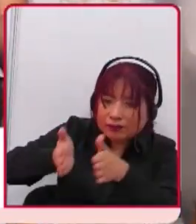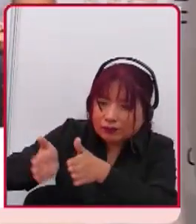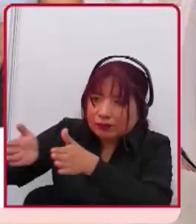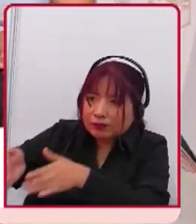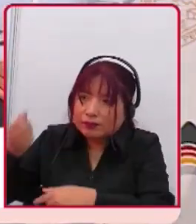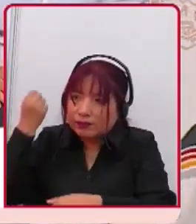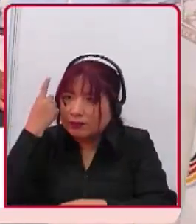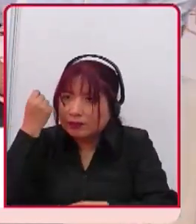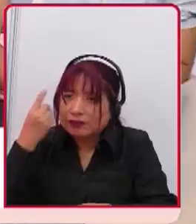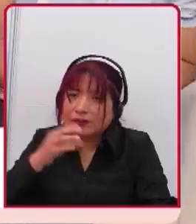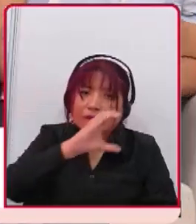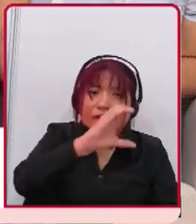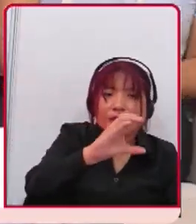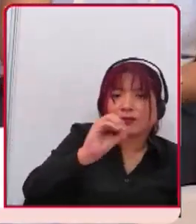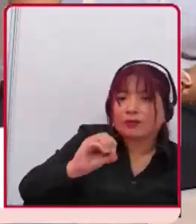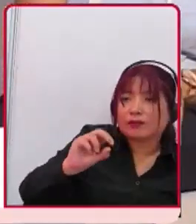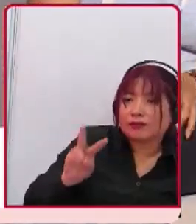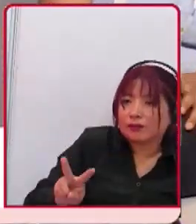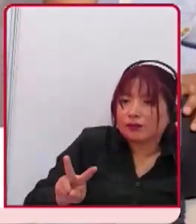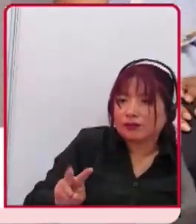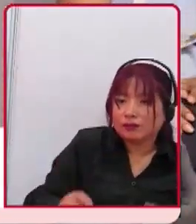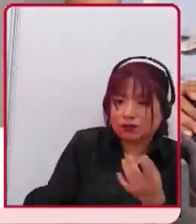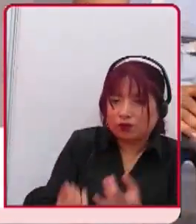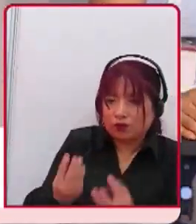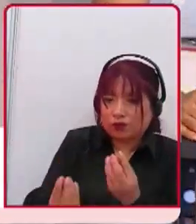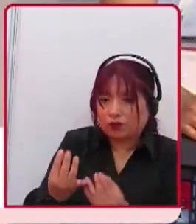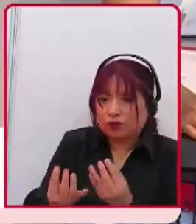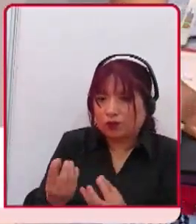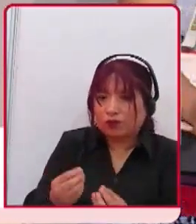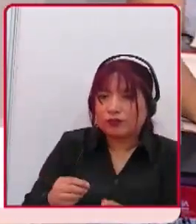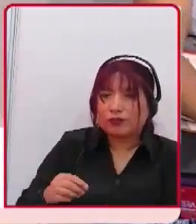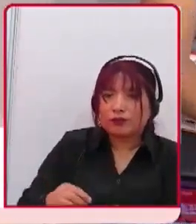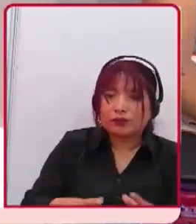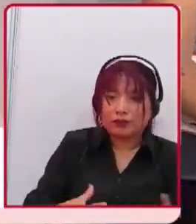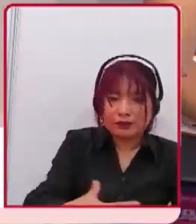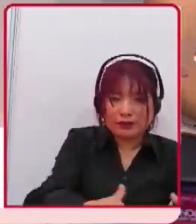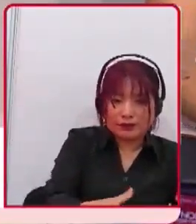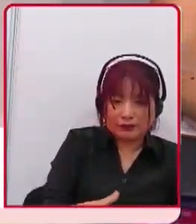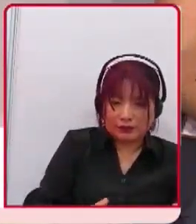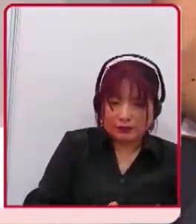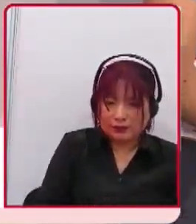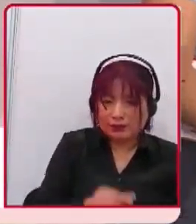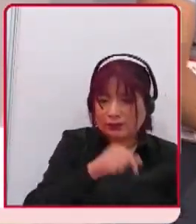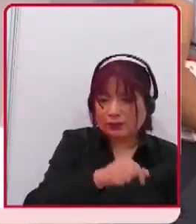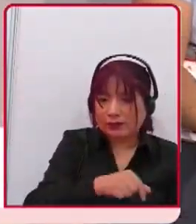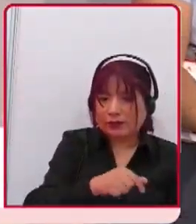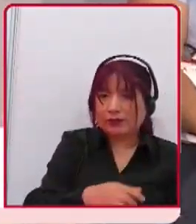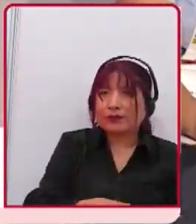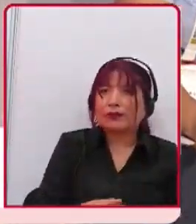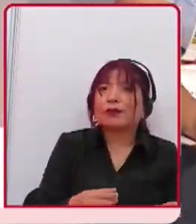del CO2. Entiendo yo que se va a burbujear en los lodos, en las pulpas. ¿Cuál es el mecanismo de reacción del CO2 que ha